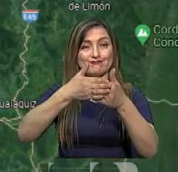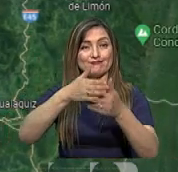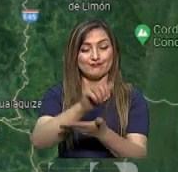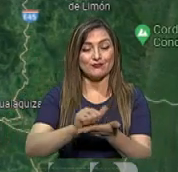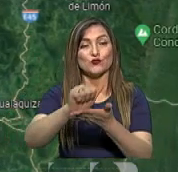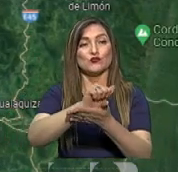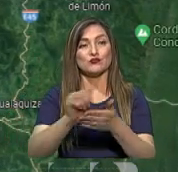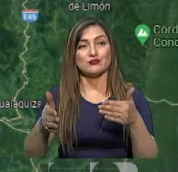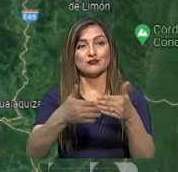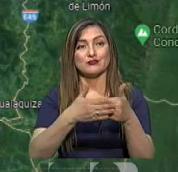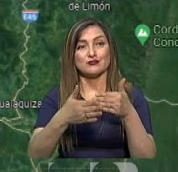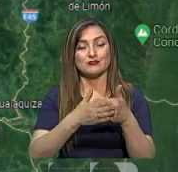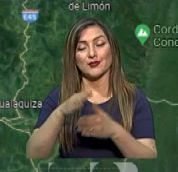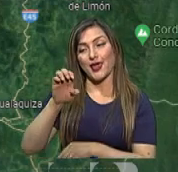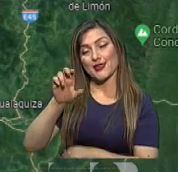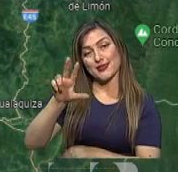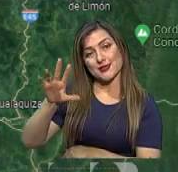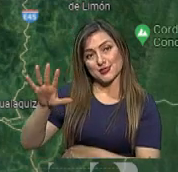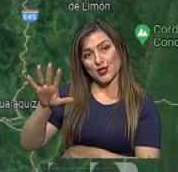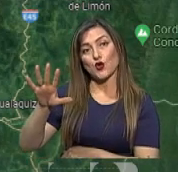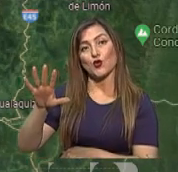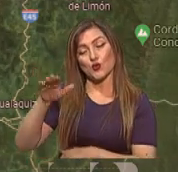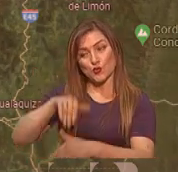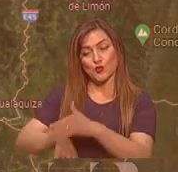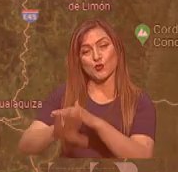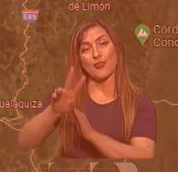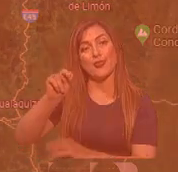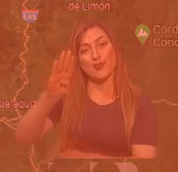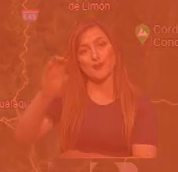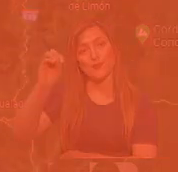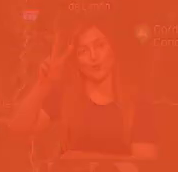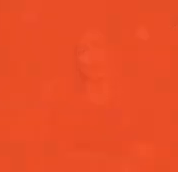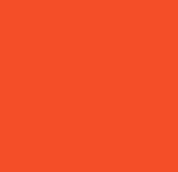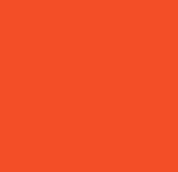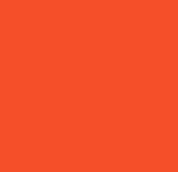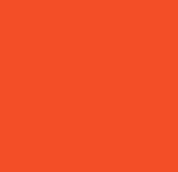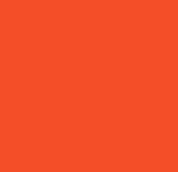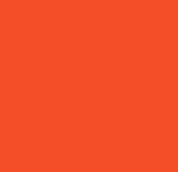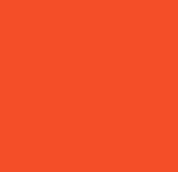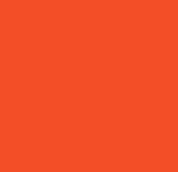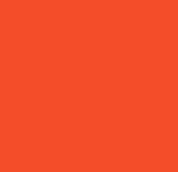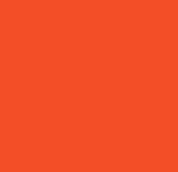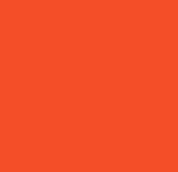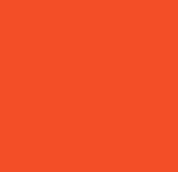se registra un cierre en la vía de 35 en el sector de la entrada a nabón carla 0 24